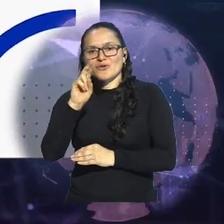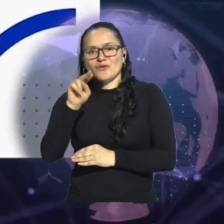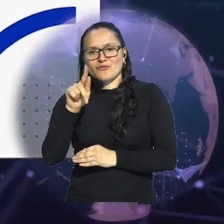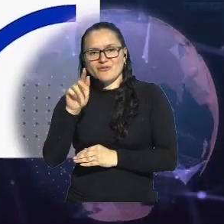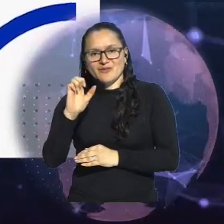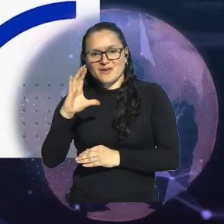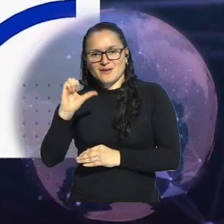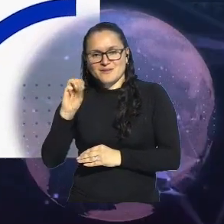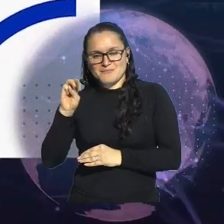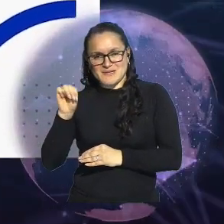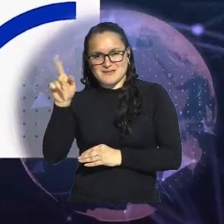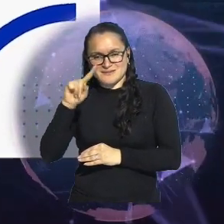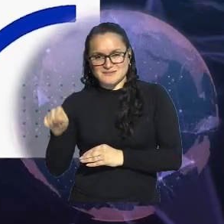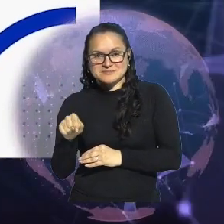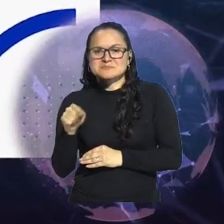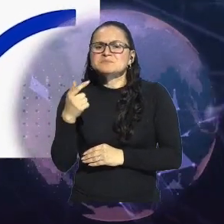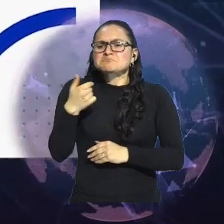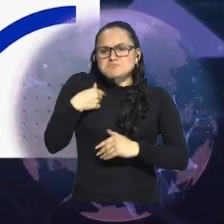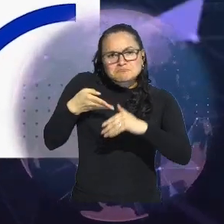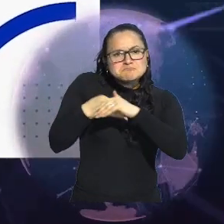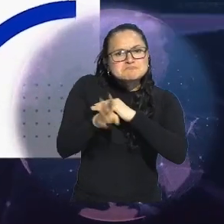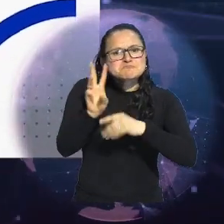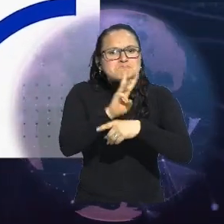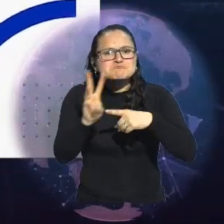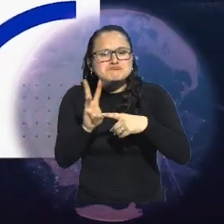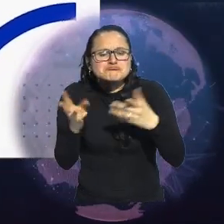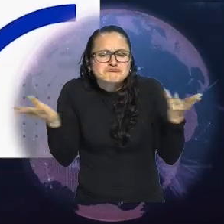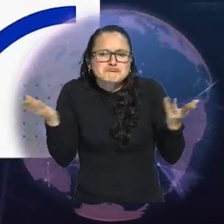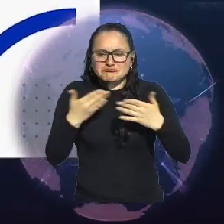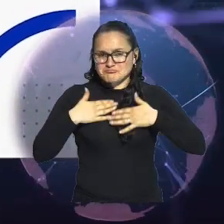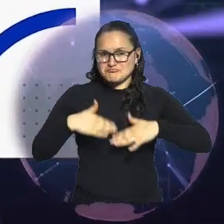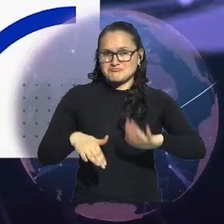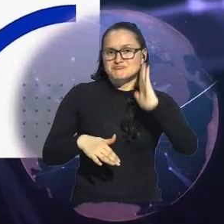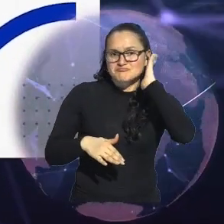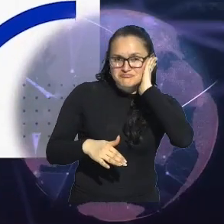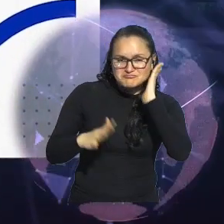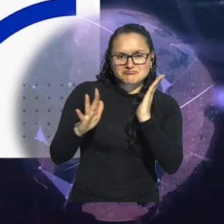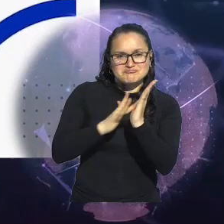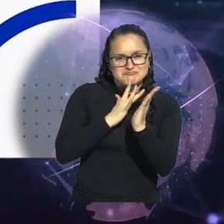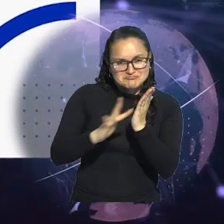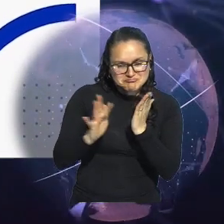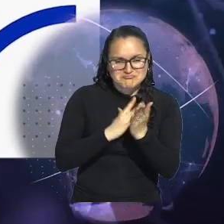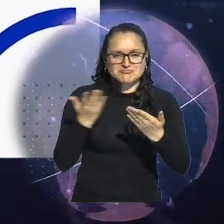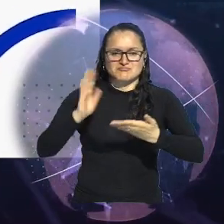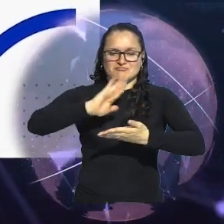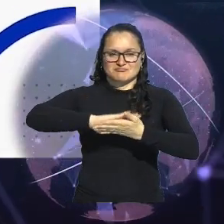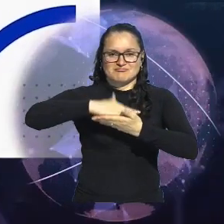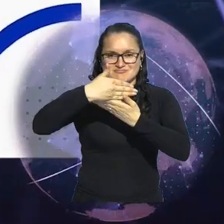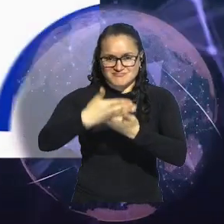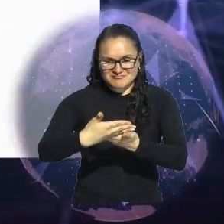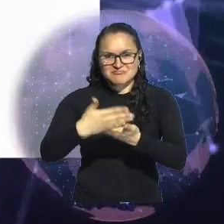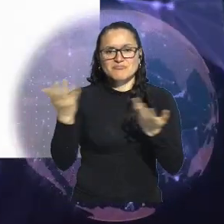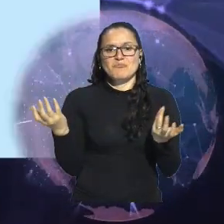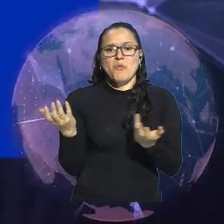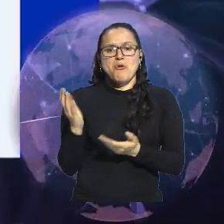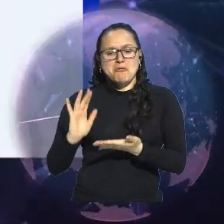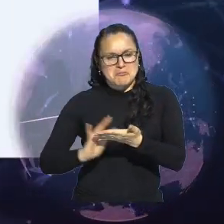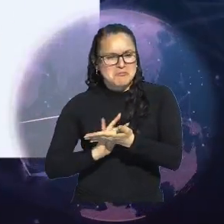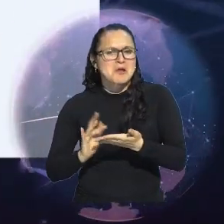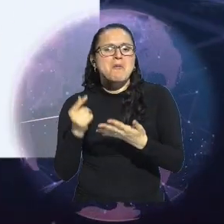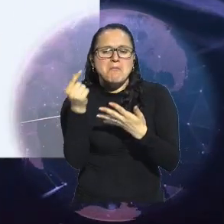acceder al portal a través de cualquier dispositivo tecnológico computador portátil móvil o tableta